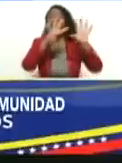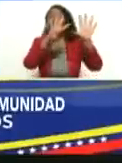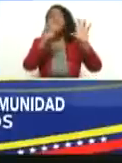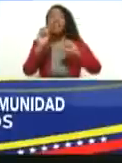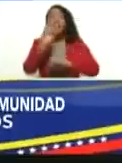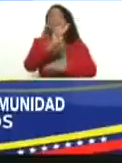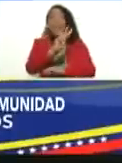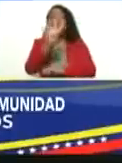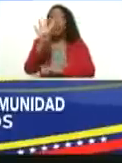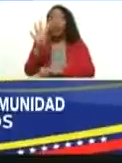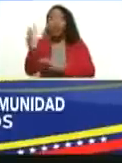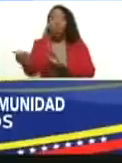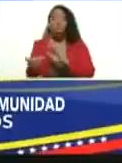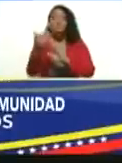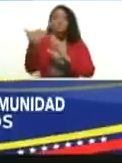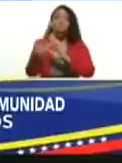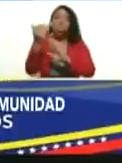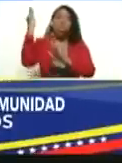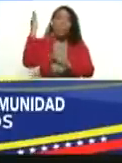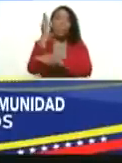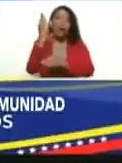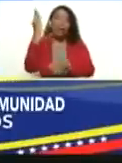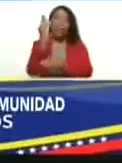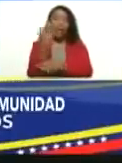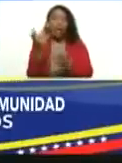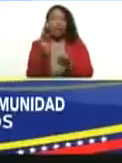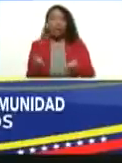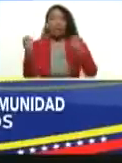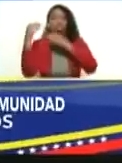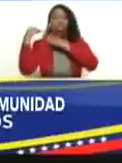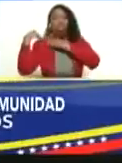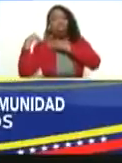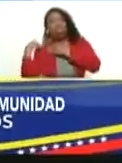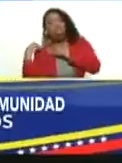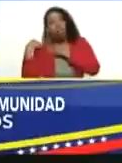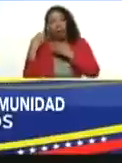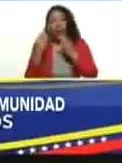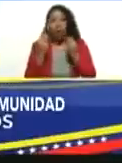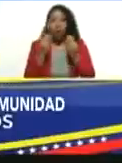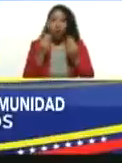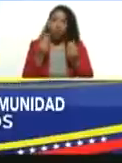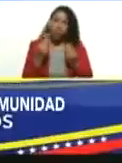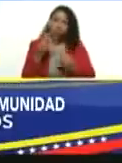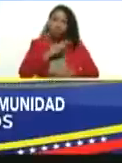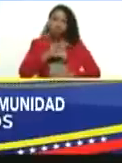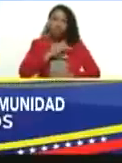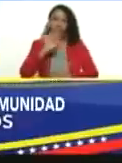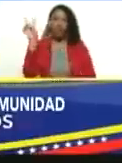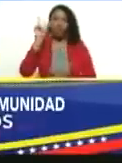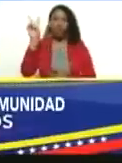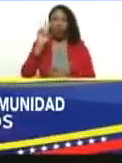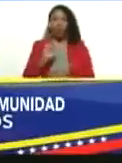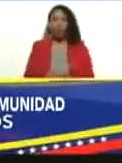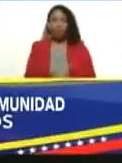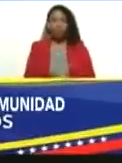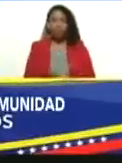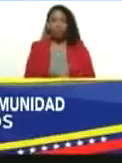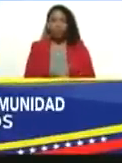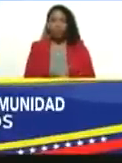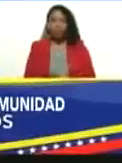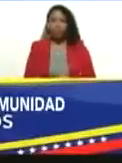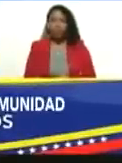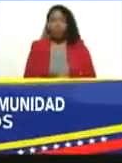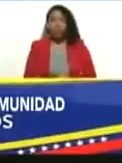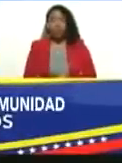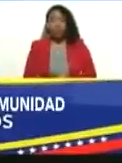924 sanciones criminales que pesan sobre la economía y la sociedad venezolana que